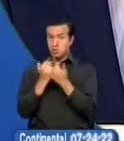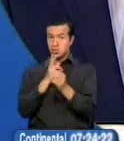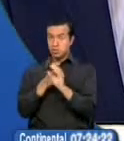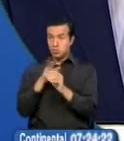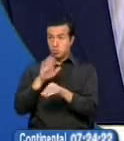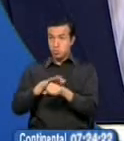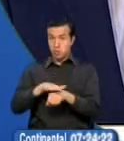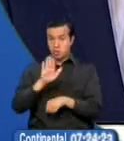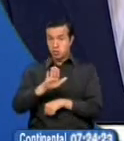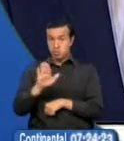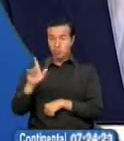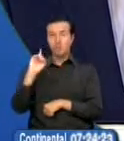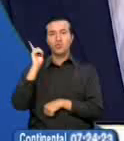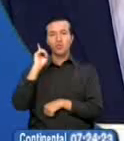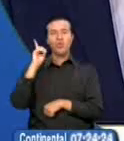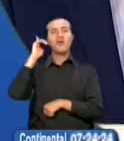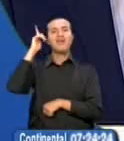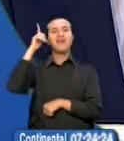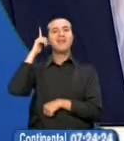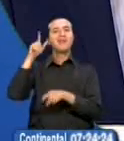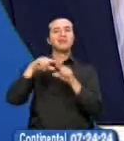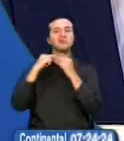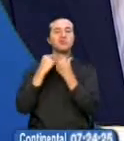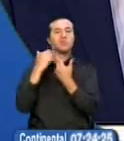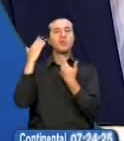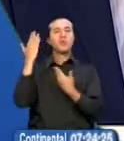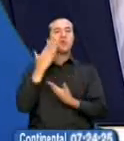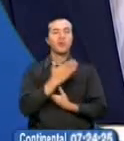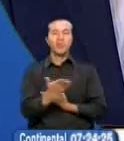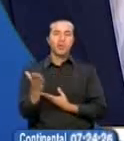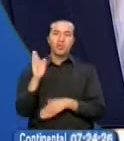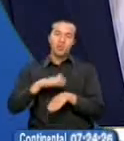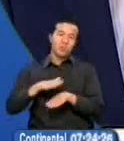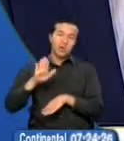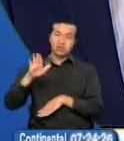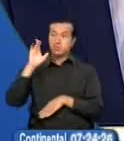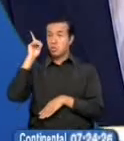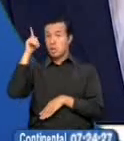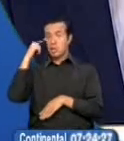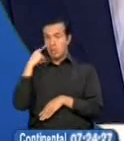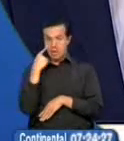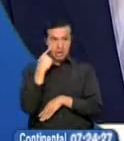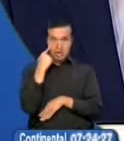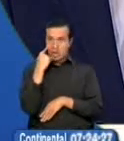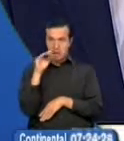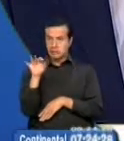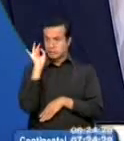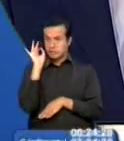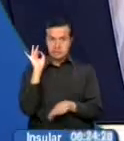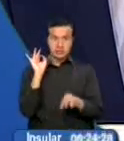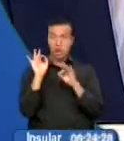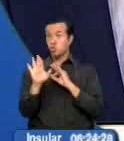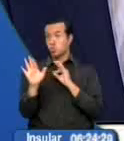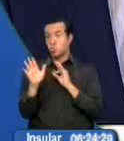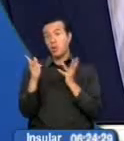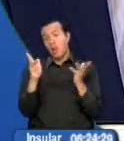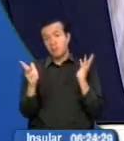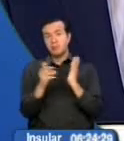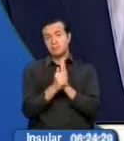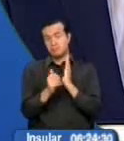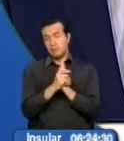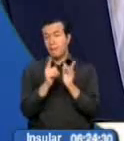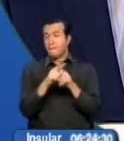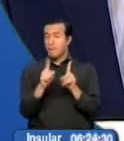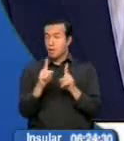culpa de ellos, es de los dirigentes de los partidos y movimientos políticos que escogen a estos ciudadanos que pueden tener muchos talentos, pero